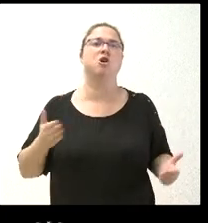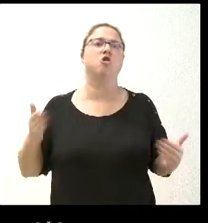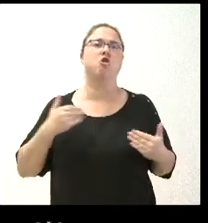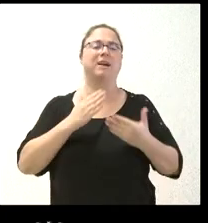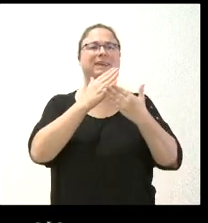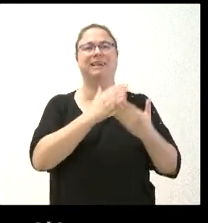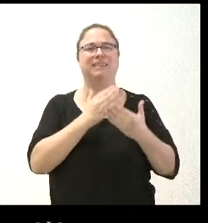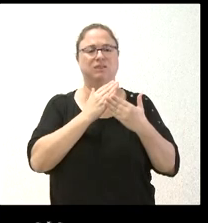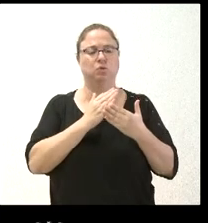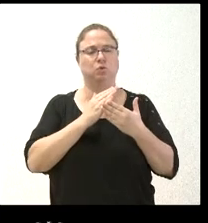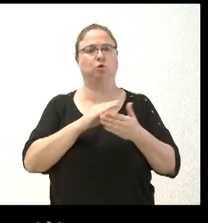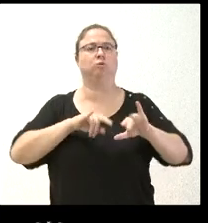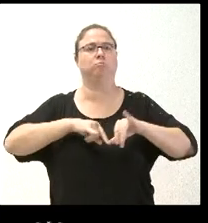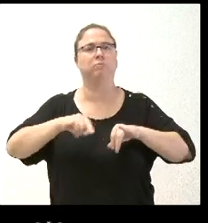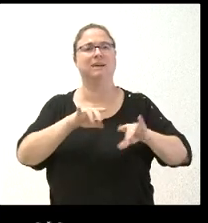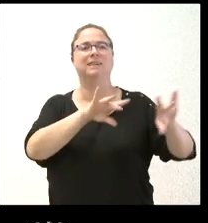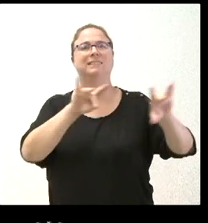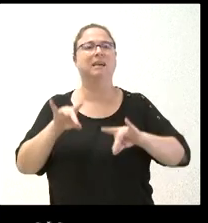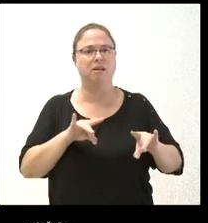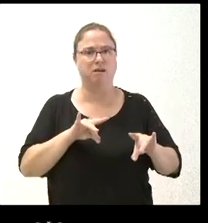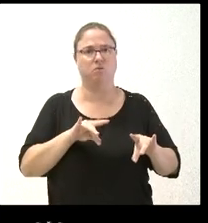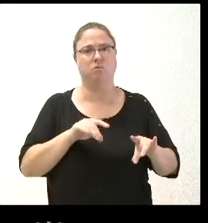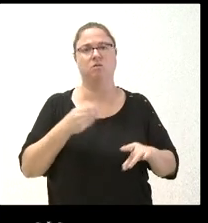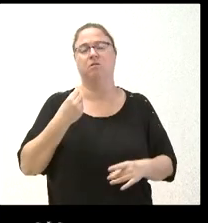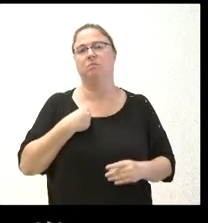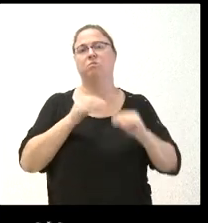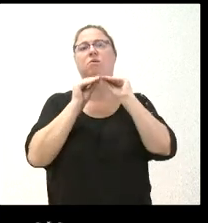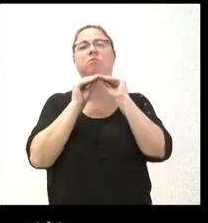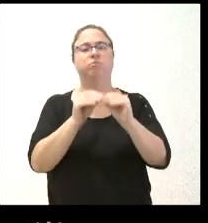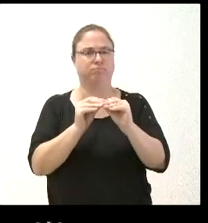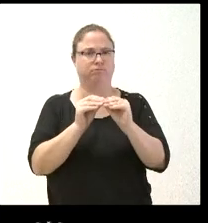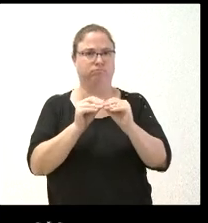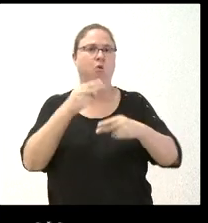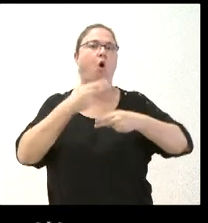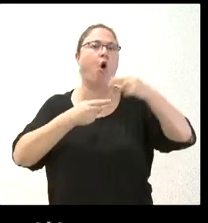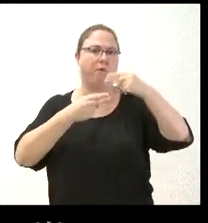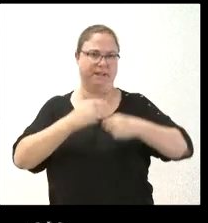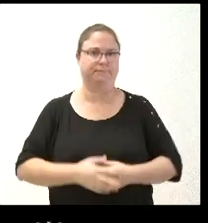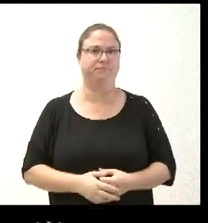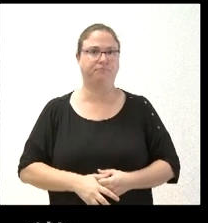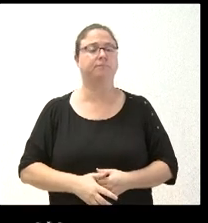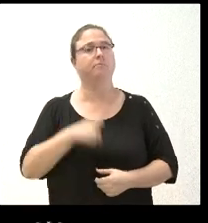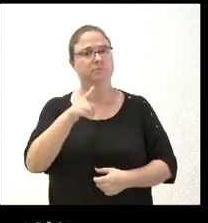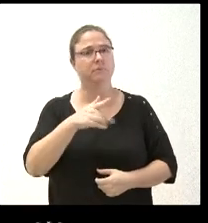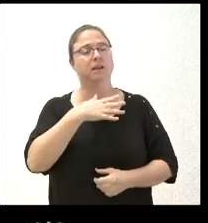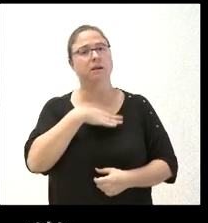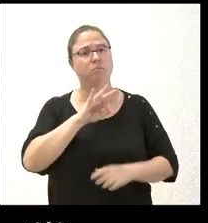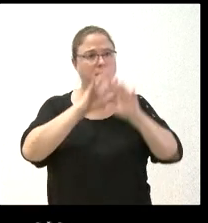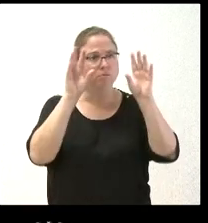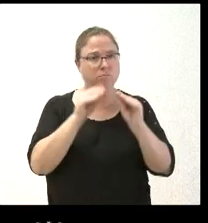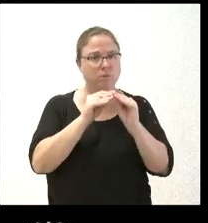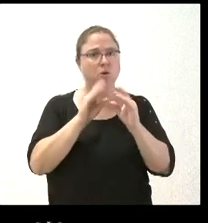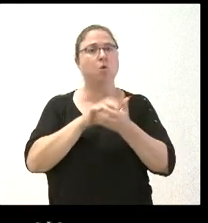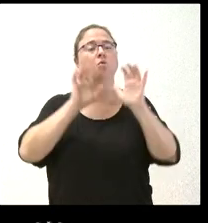geotécnico previo sobre los terrenos en los que se van a ejecutar las obras entonces se puede deducir que la Junta ha